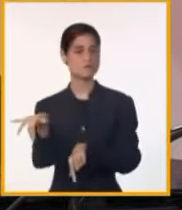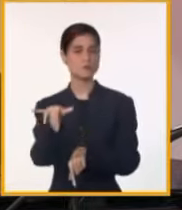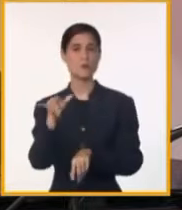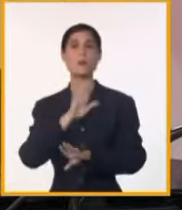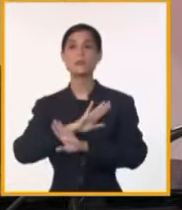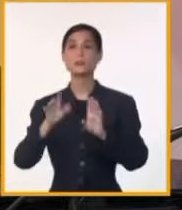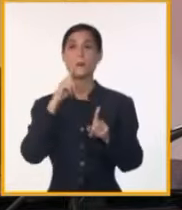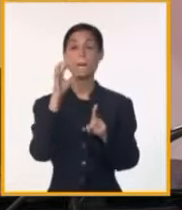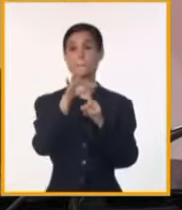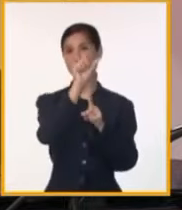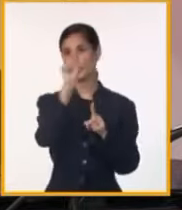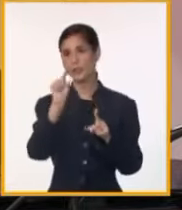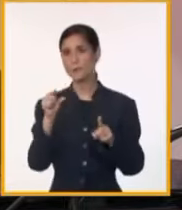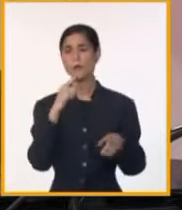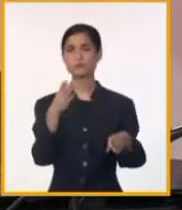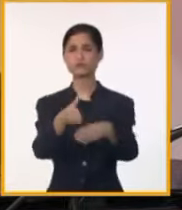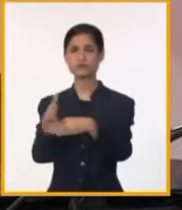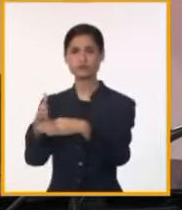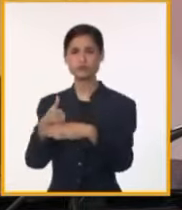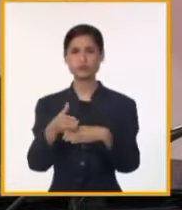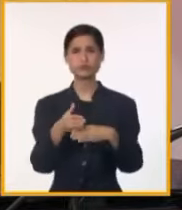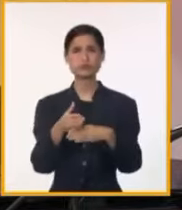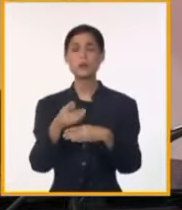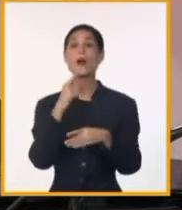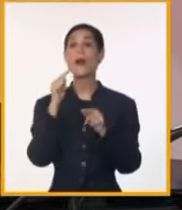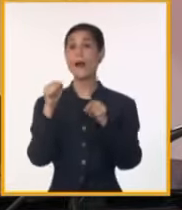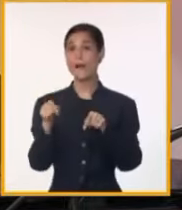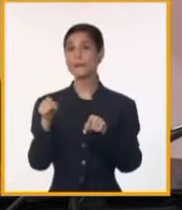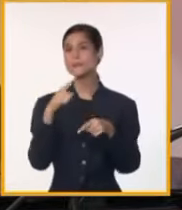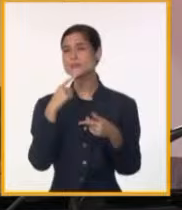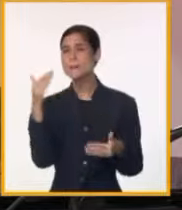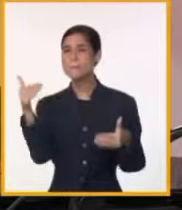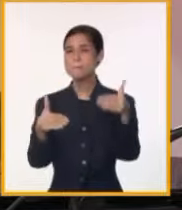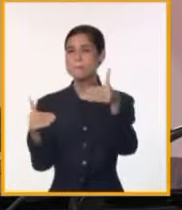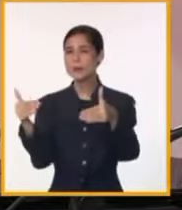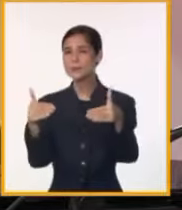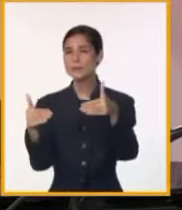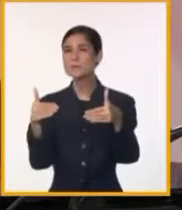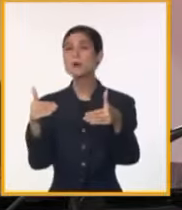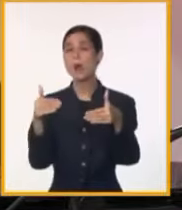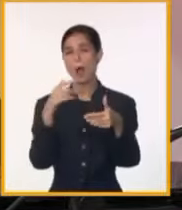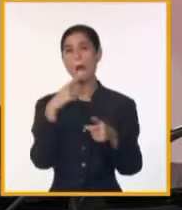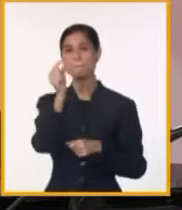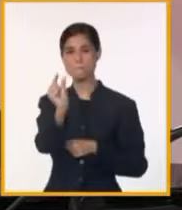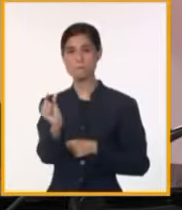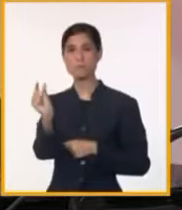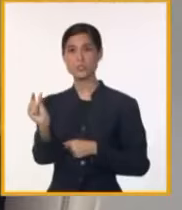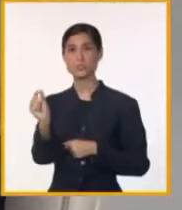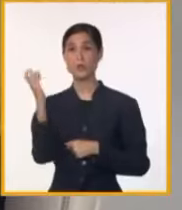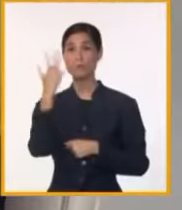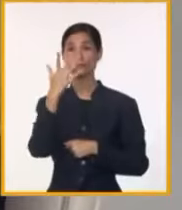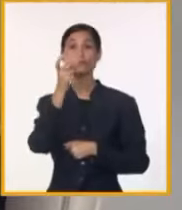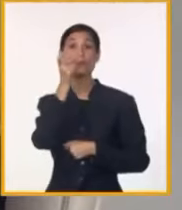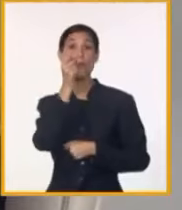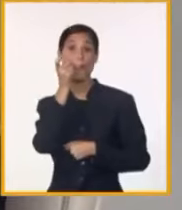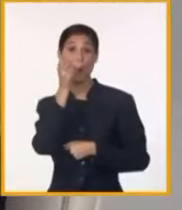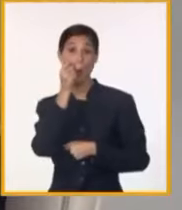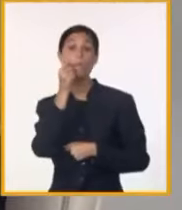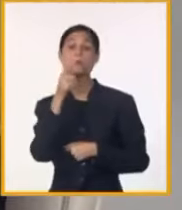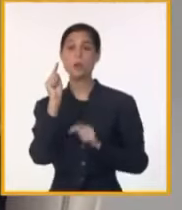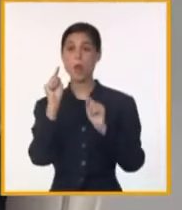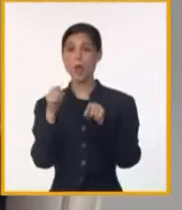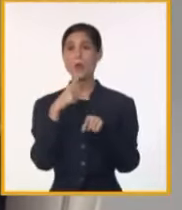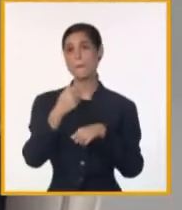esta tarde en una mesa que tengo el placer de compartir con mi colega Leonel nodal Álvarez periodista y